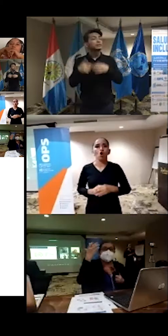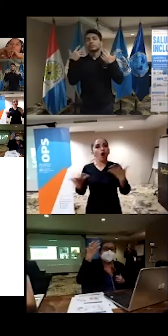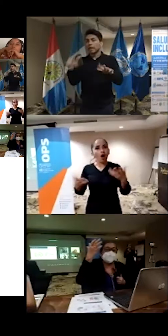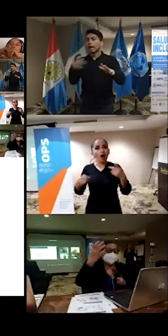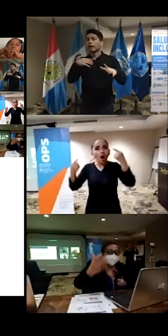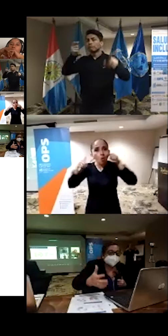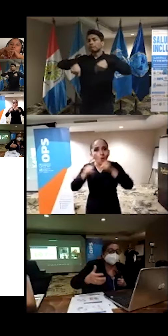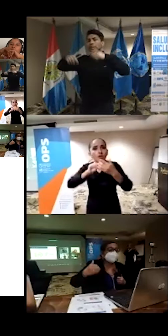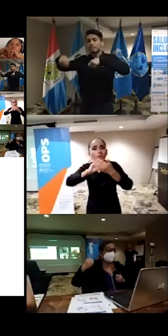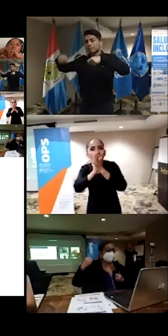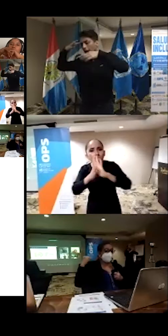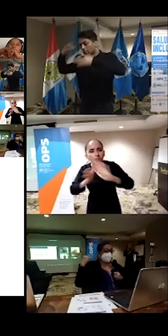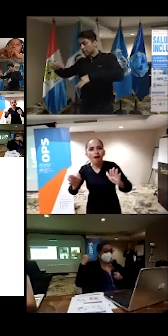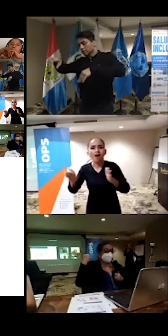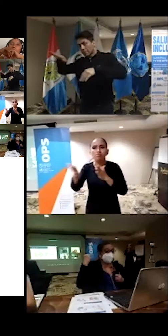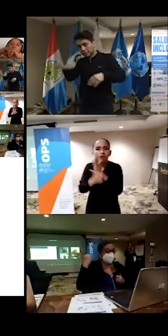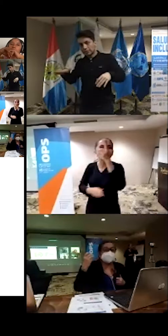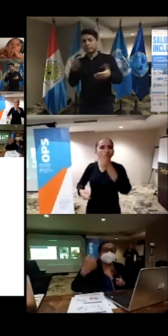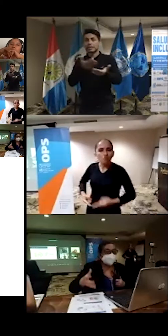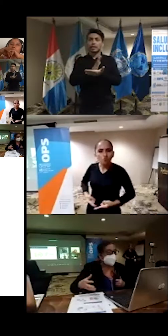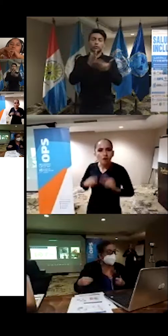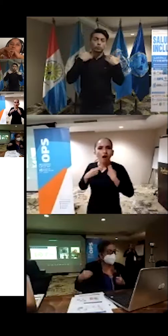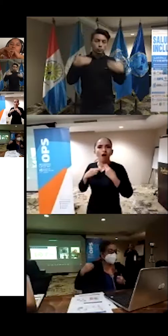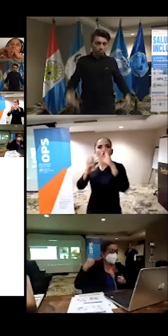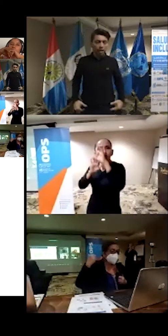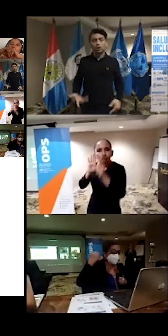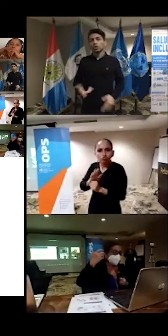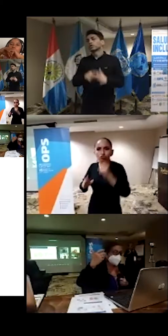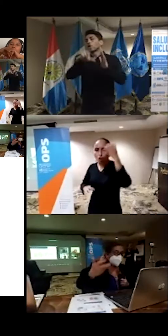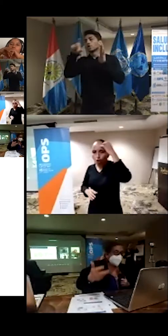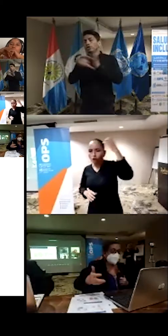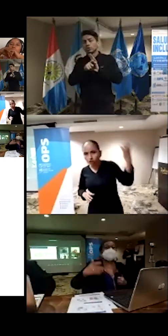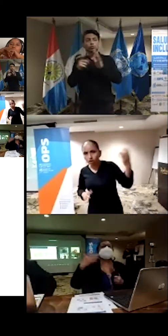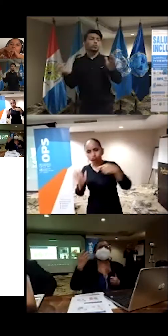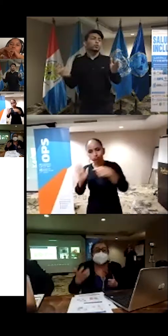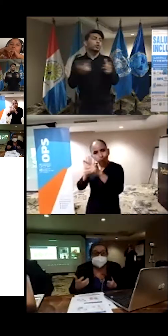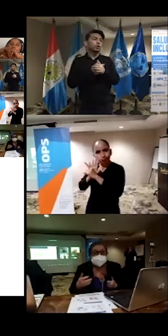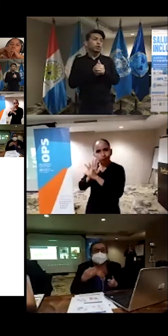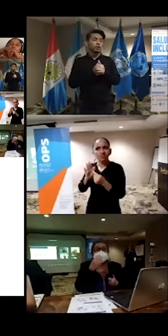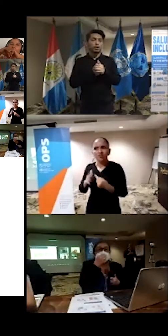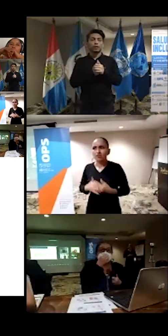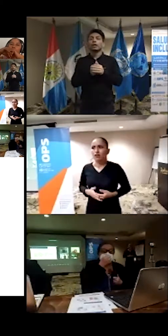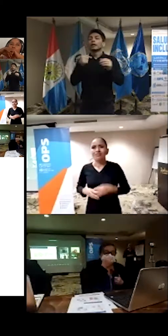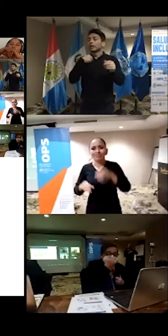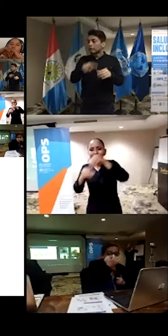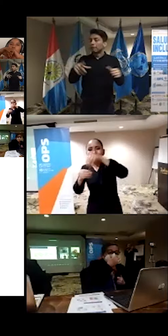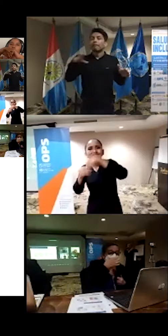en derechos humanos, Constitución de la República. Estamos dentro del Consejo